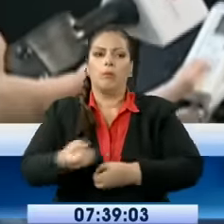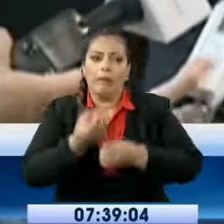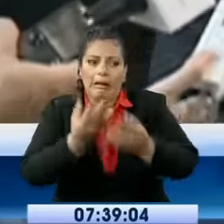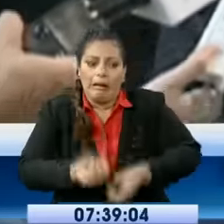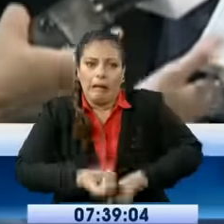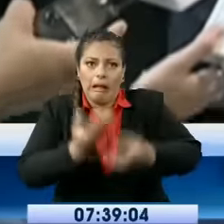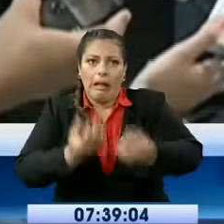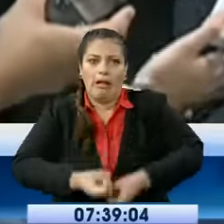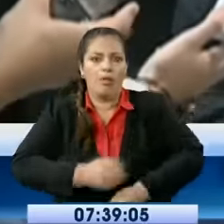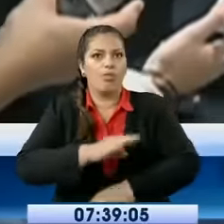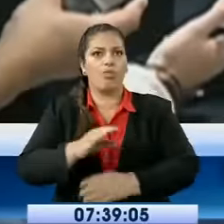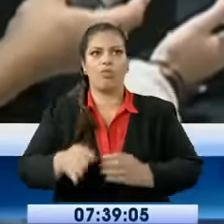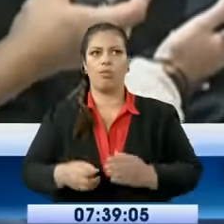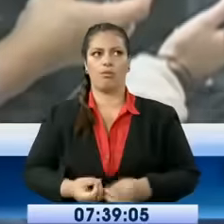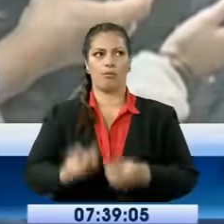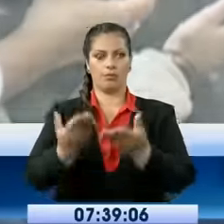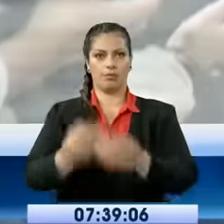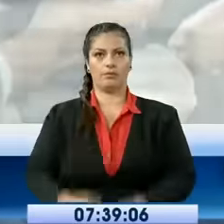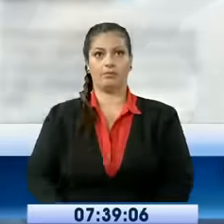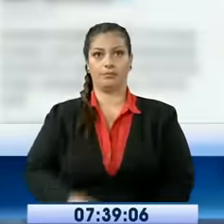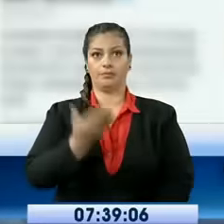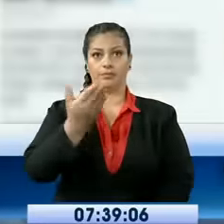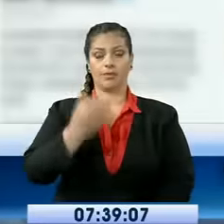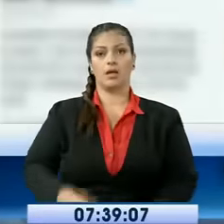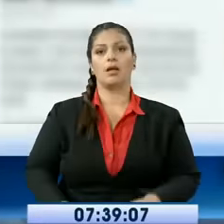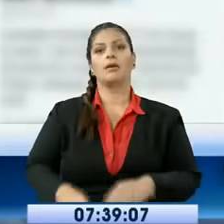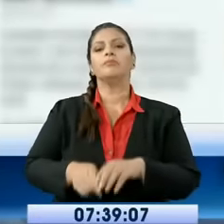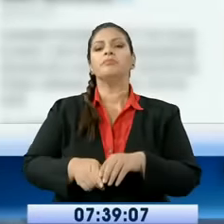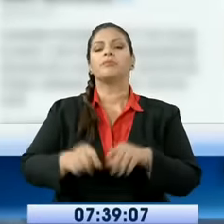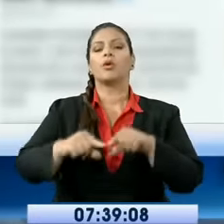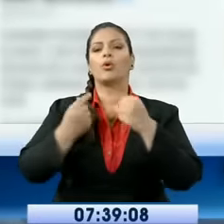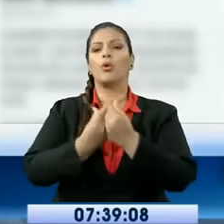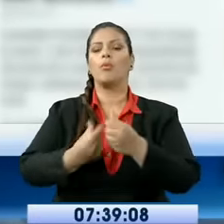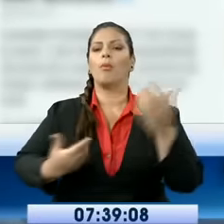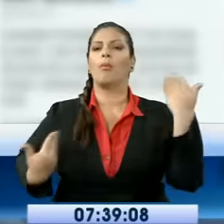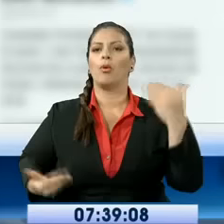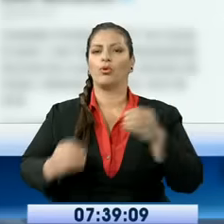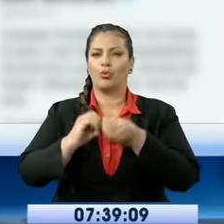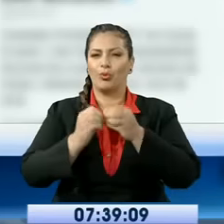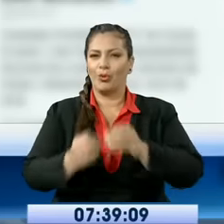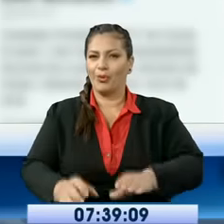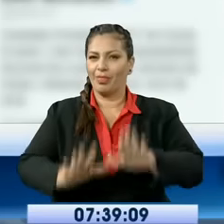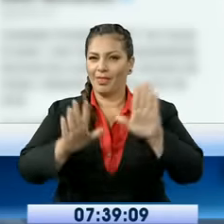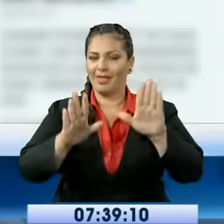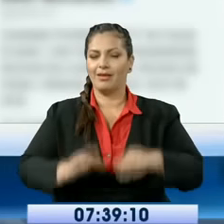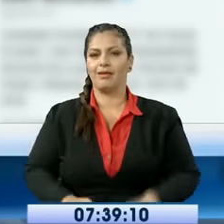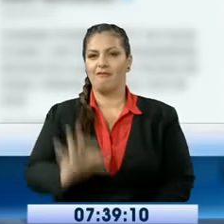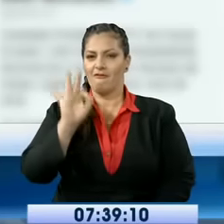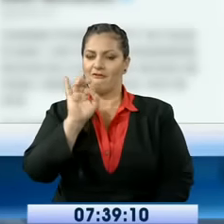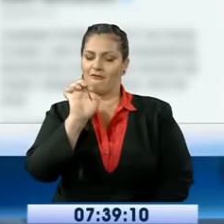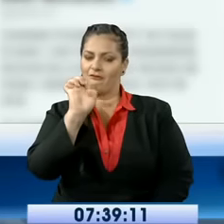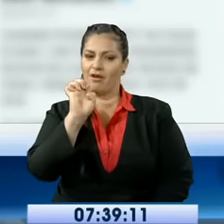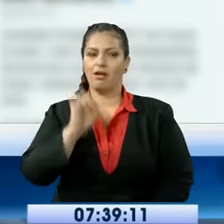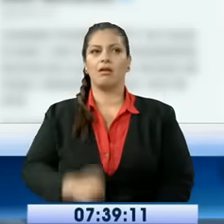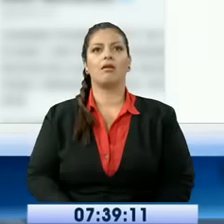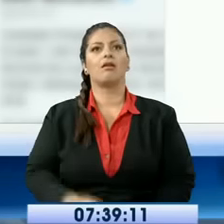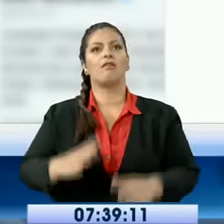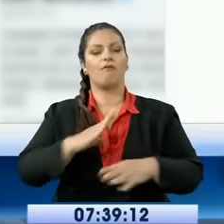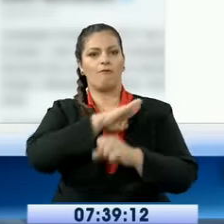por el partido Fuerza Ecuador, Dalio Bucarán, informó en su cuenta de Twitter que viajó a Panamá para recopilar información sobre el caso y